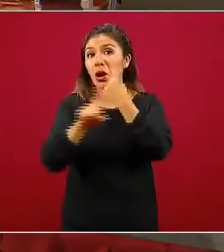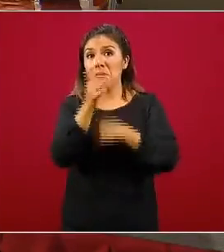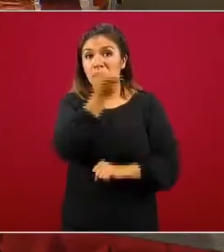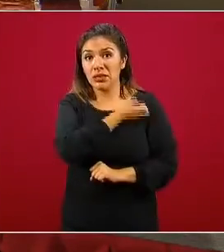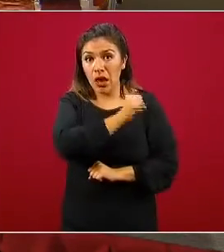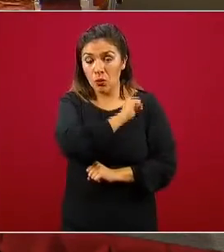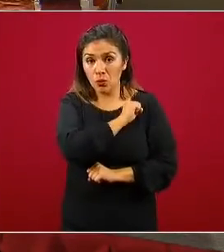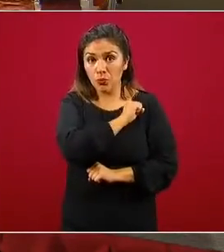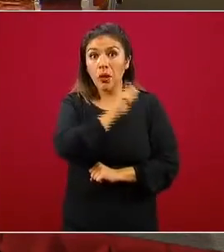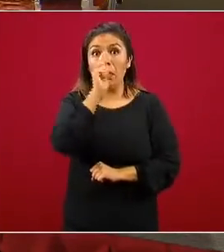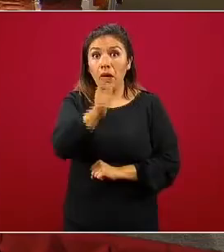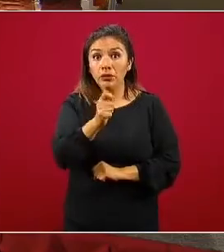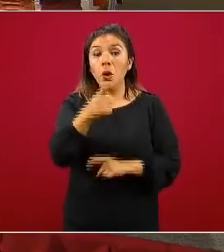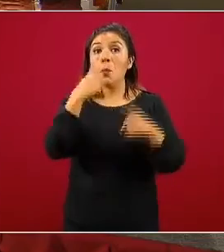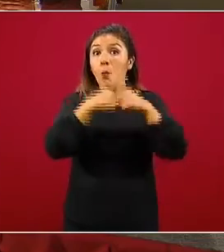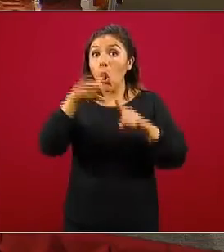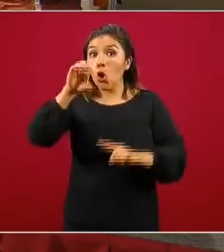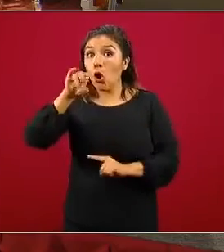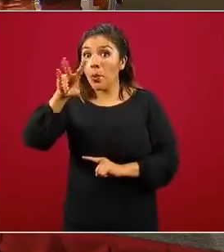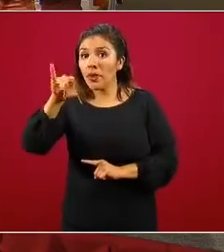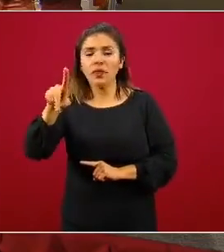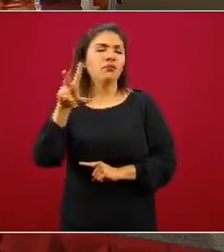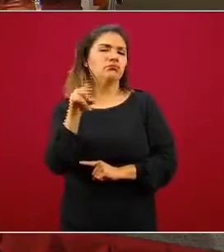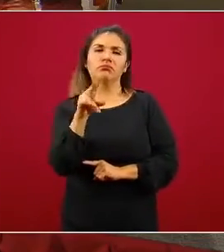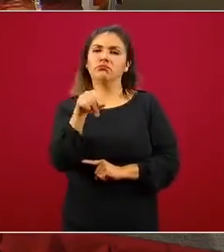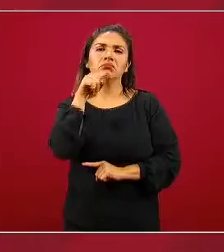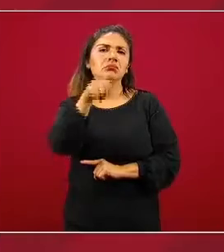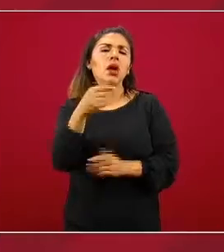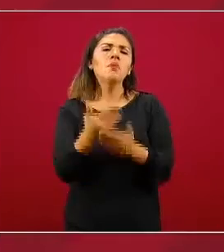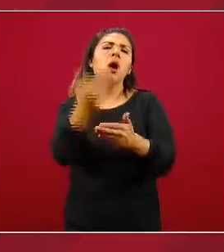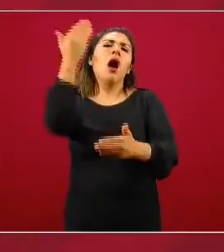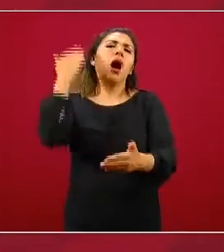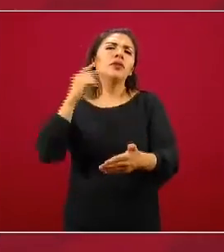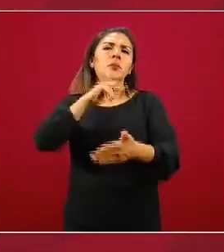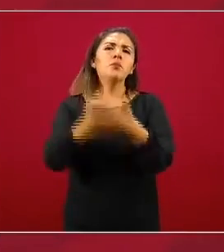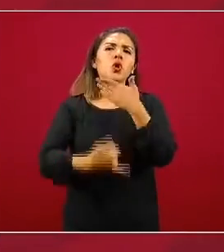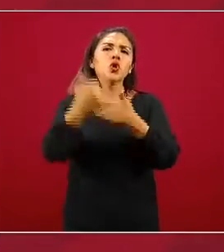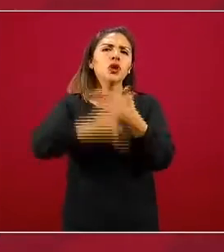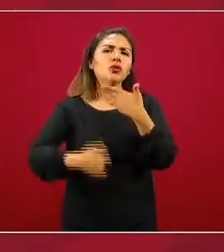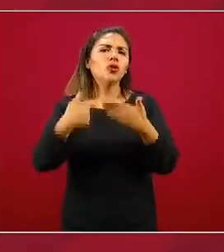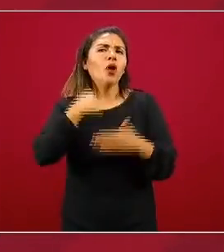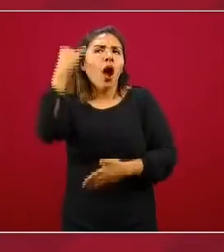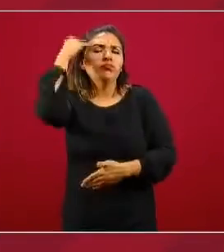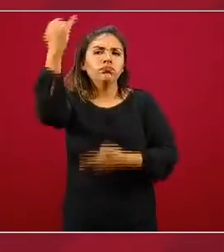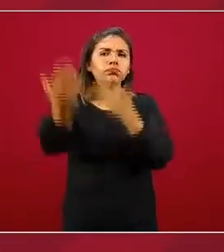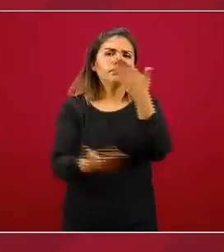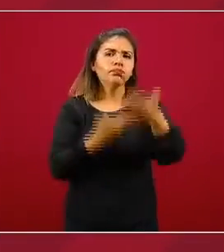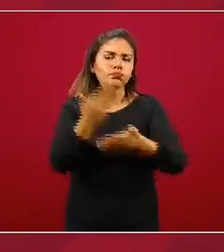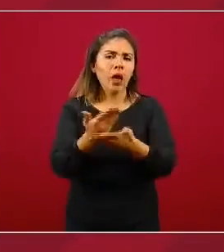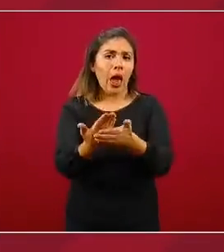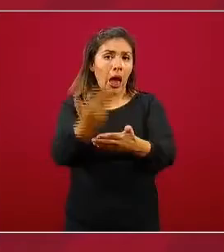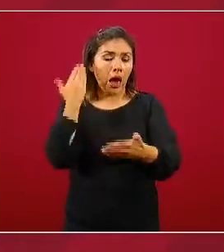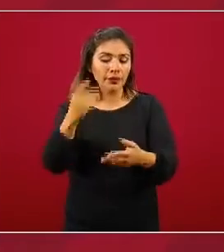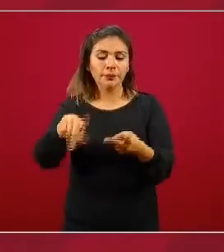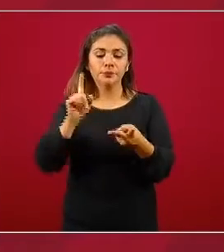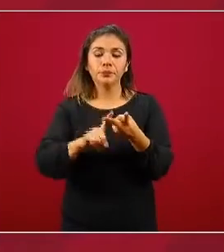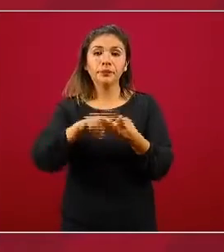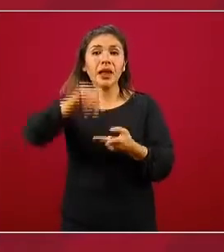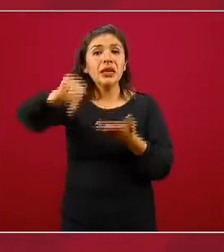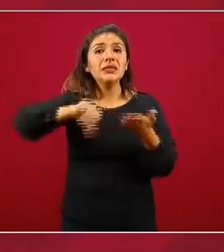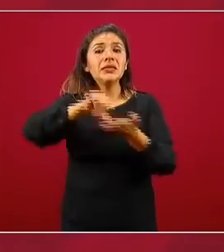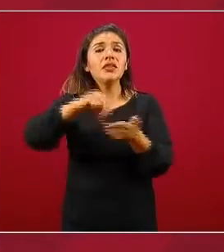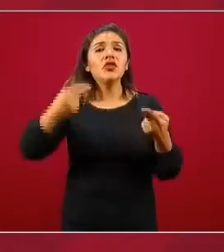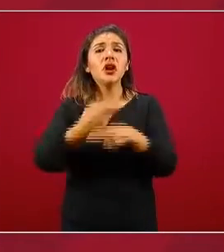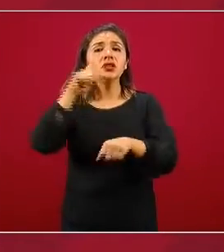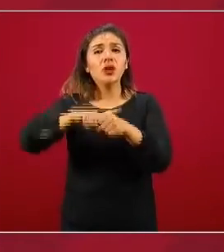Esto, insisto, no es por COVID, esto fue un proyecto que inició con nosotros en la administración. El Centro Nacional de Diagnóstico en